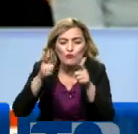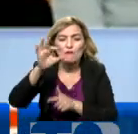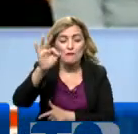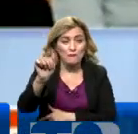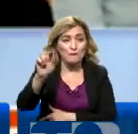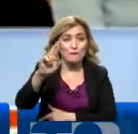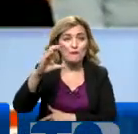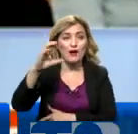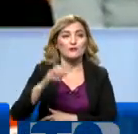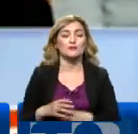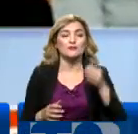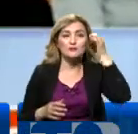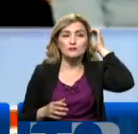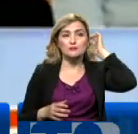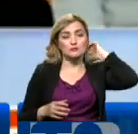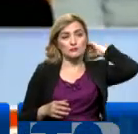casualmente